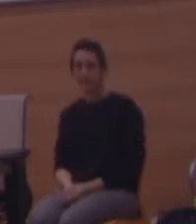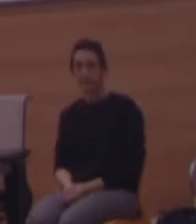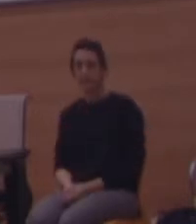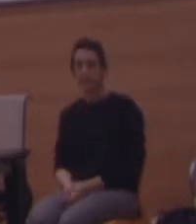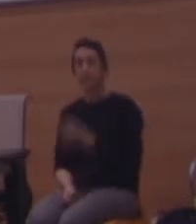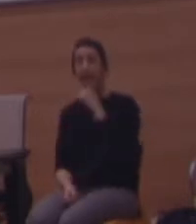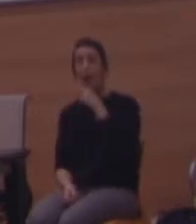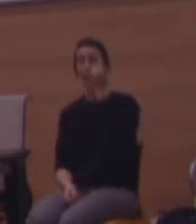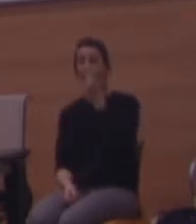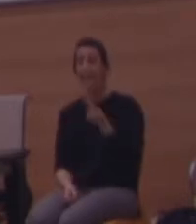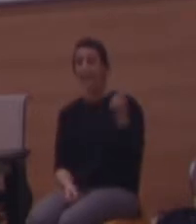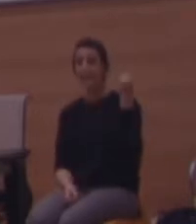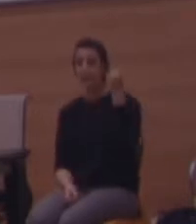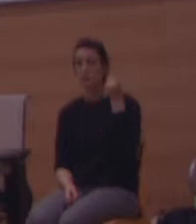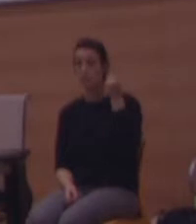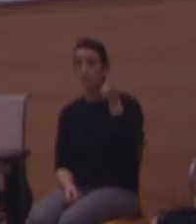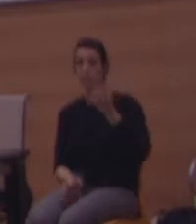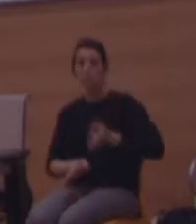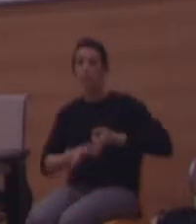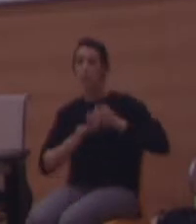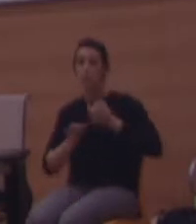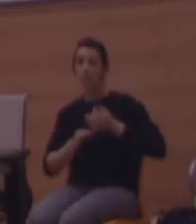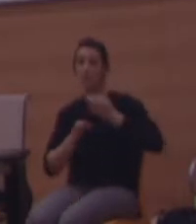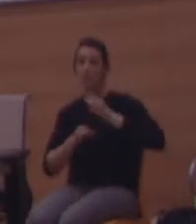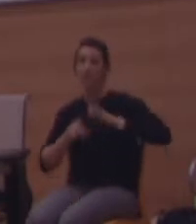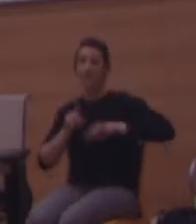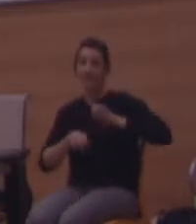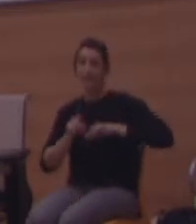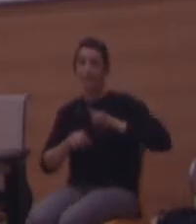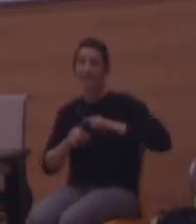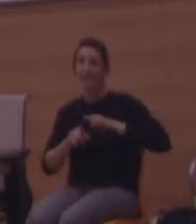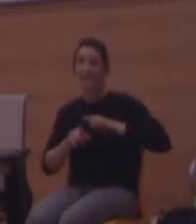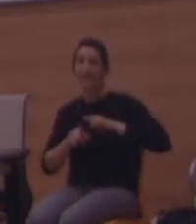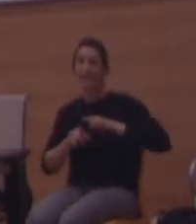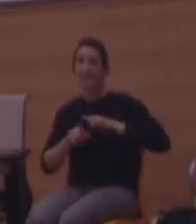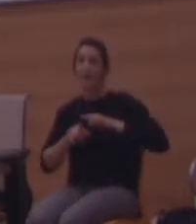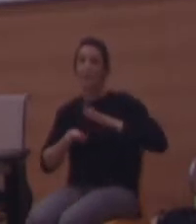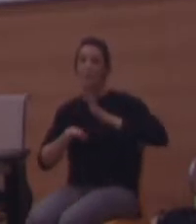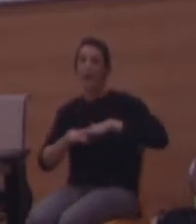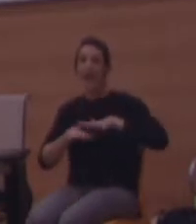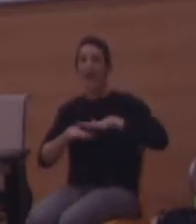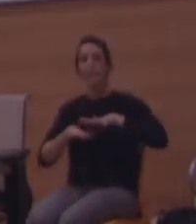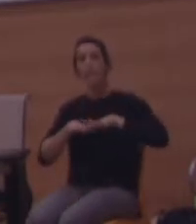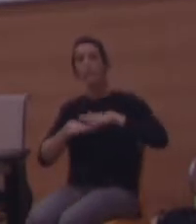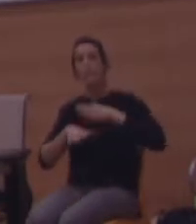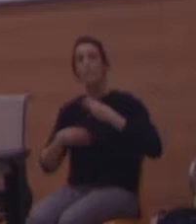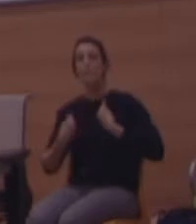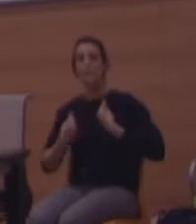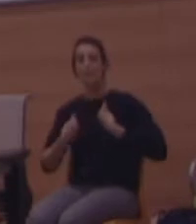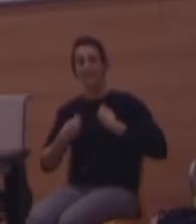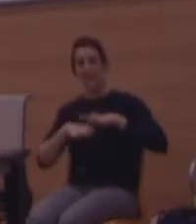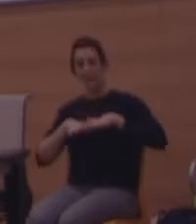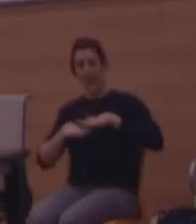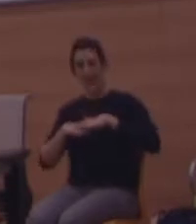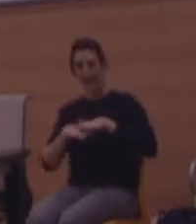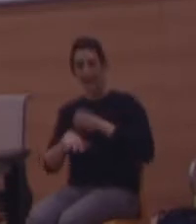El diseño pues va a estar siempre sujeto a criterios sobre todo biomecánicos, grado de deformidad que